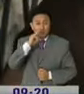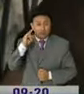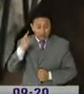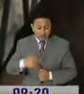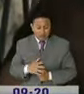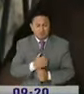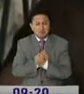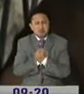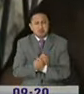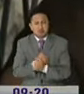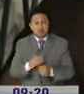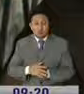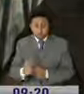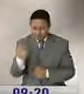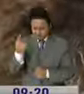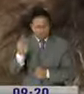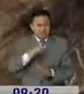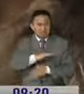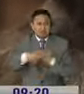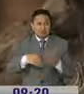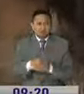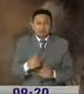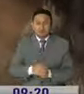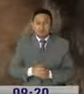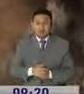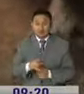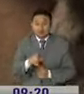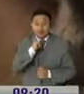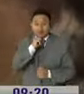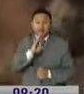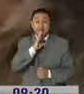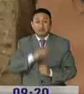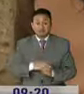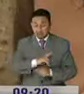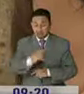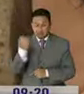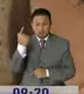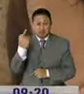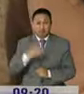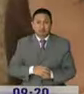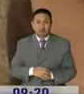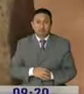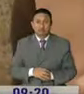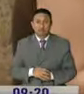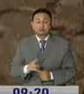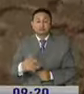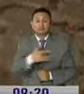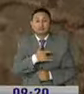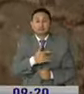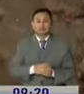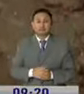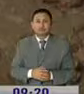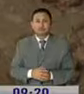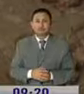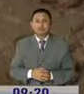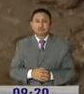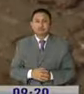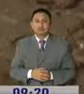son, ellos entienden todo, solamente les falta hablar, nada más. Ellos me dan